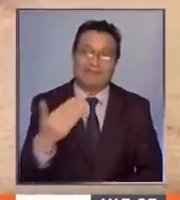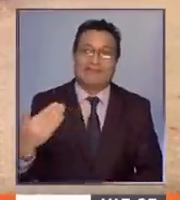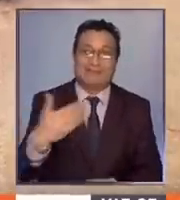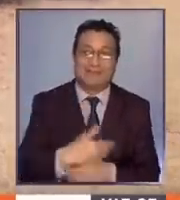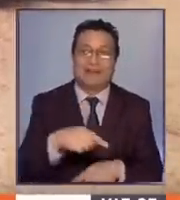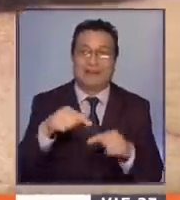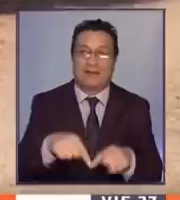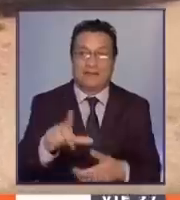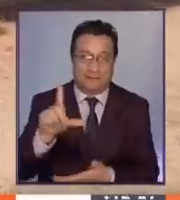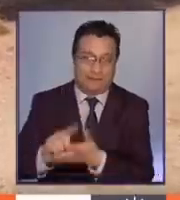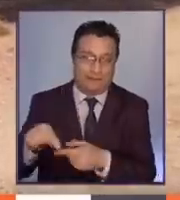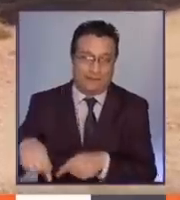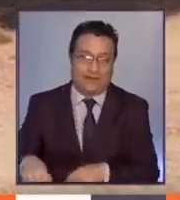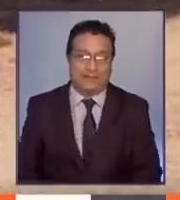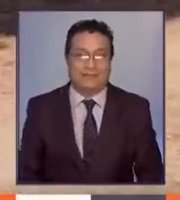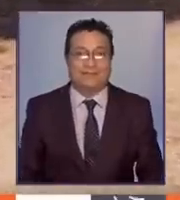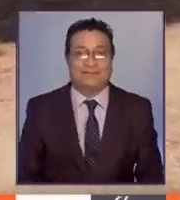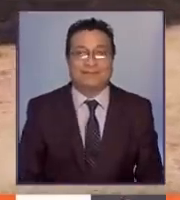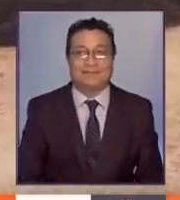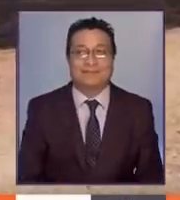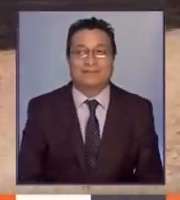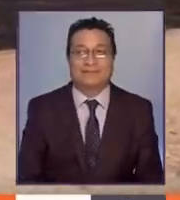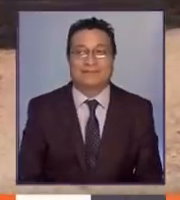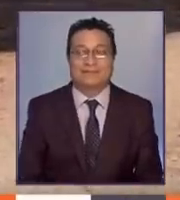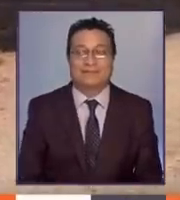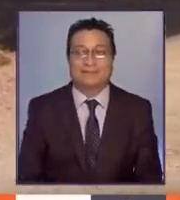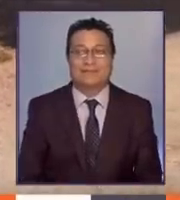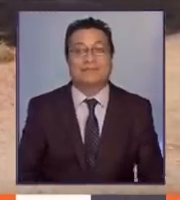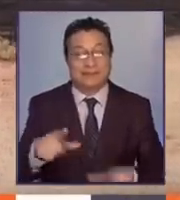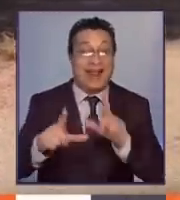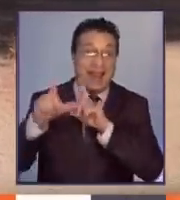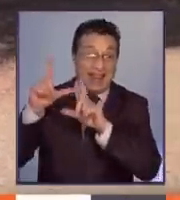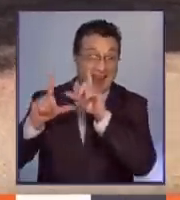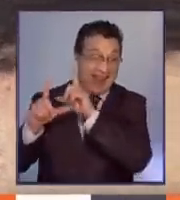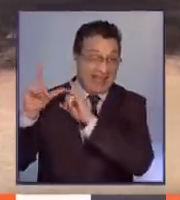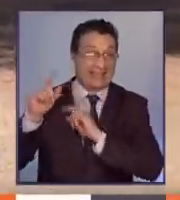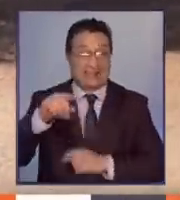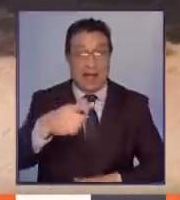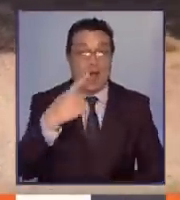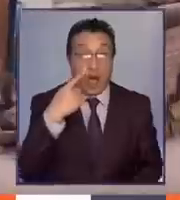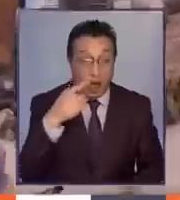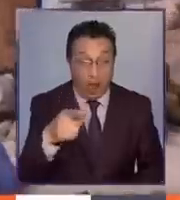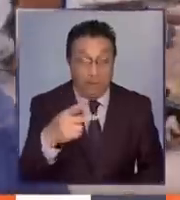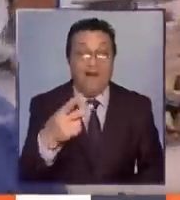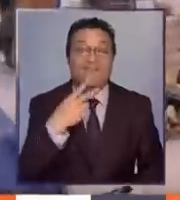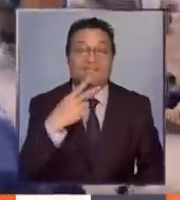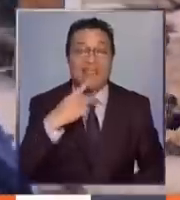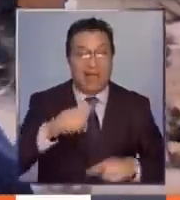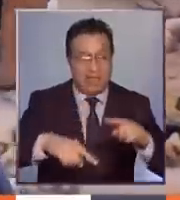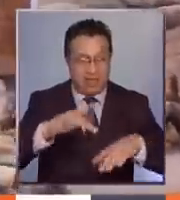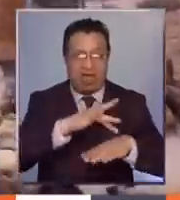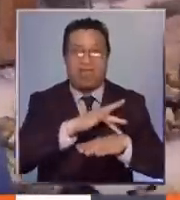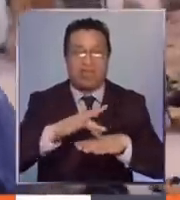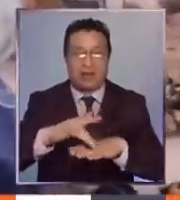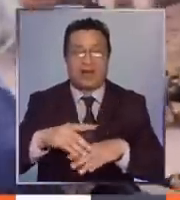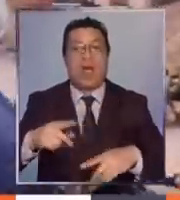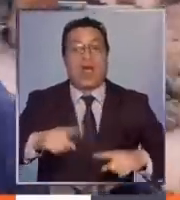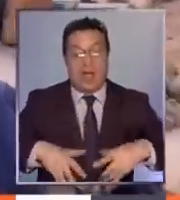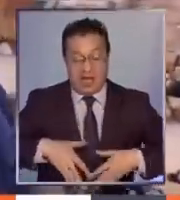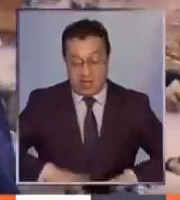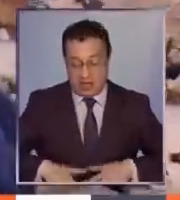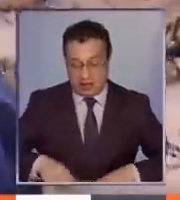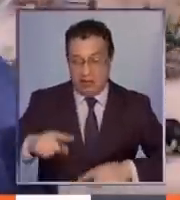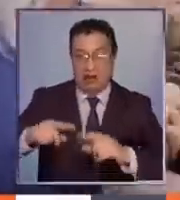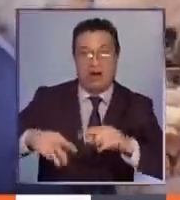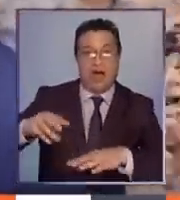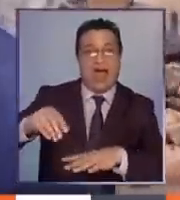este lugar tan extremo. Es la leyenda del hombre que dio vida al desierto, que entregó hijos a las arenas